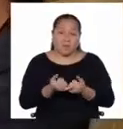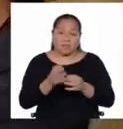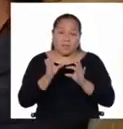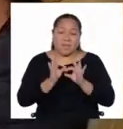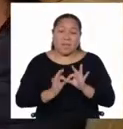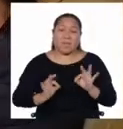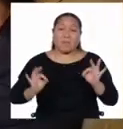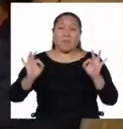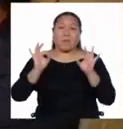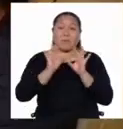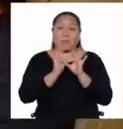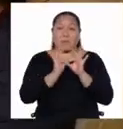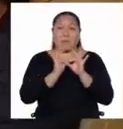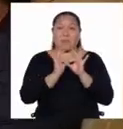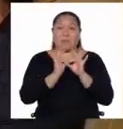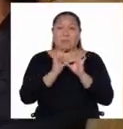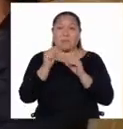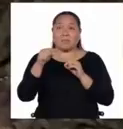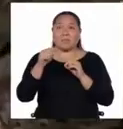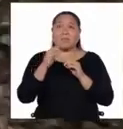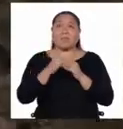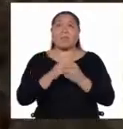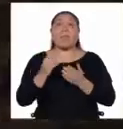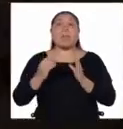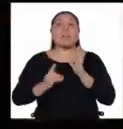país.